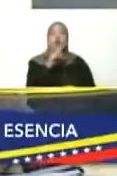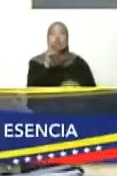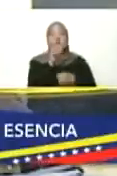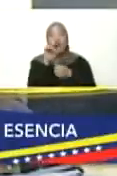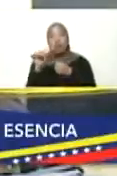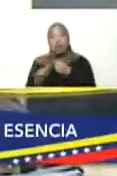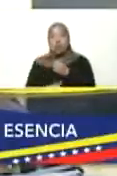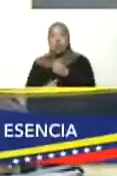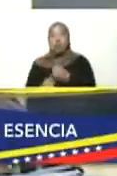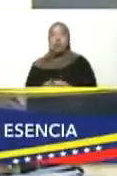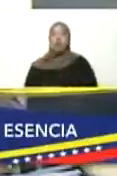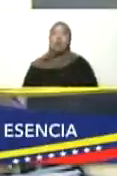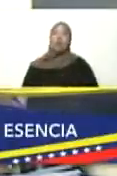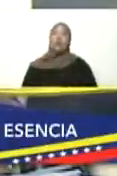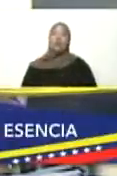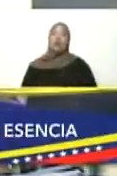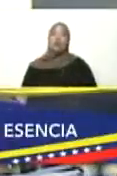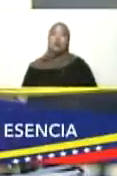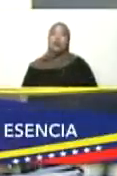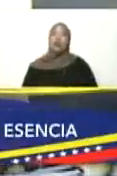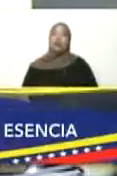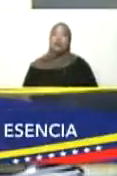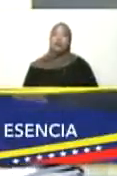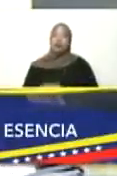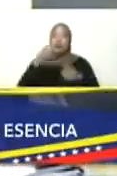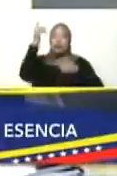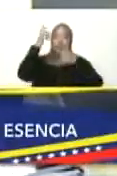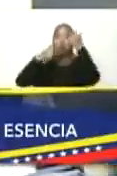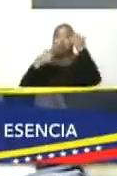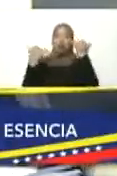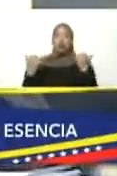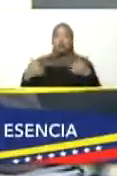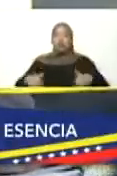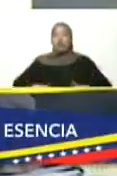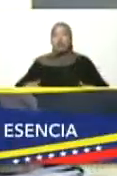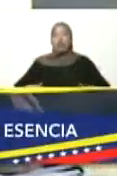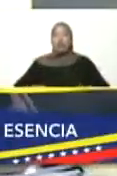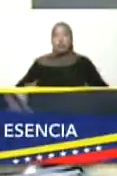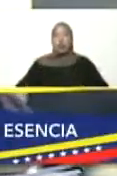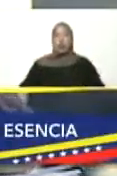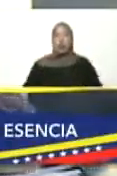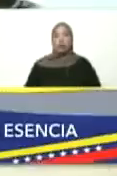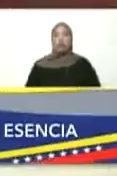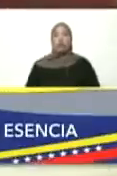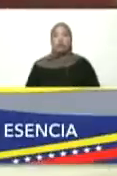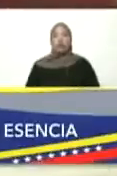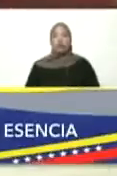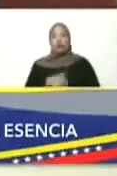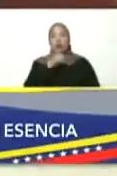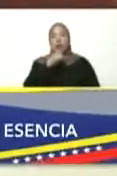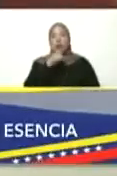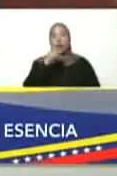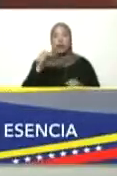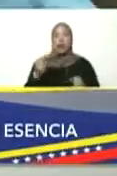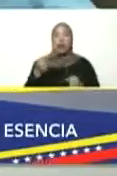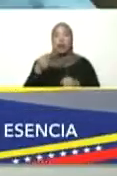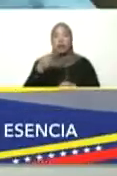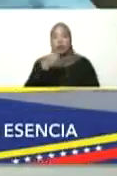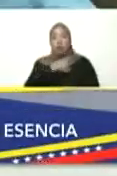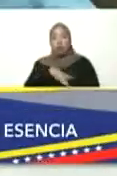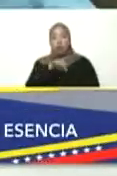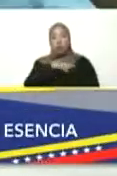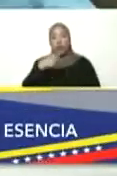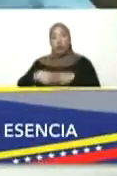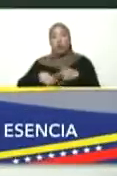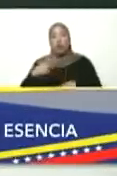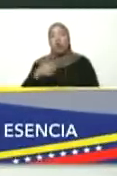de la República. El comandante Chávez estaba sufriendo grandes dolores, muy grandes dolores, producto